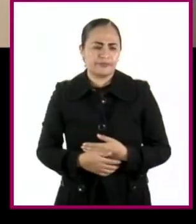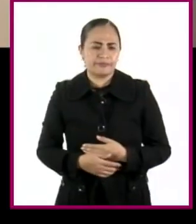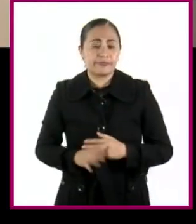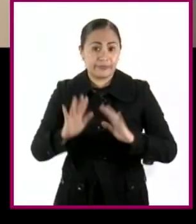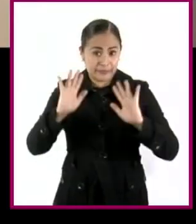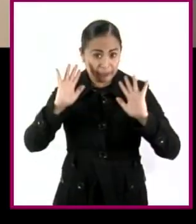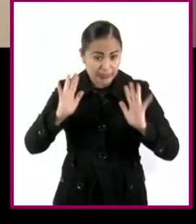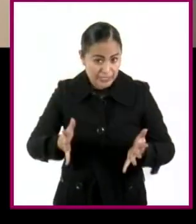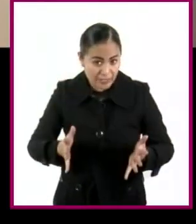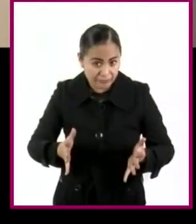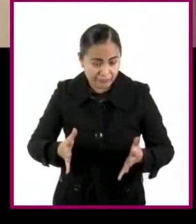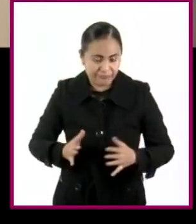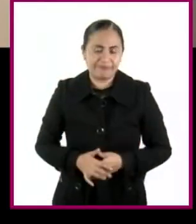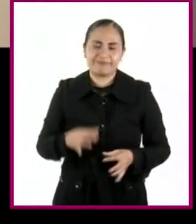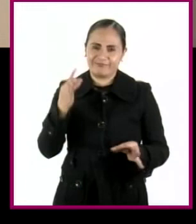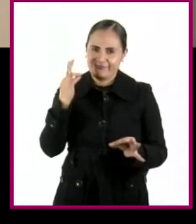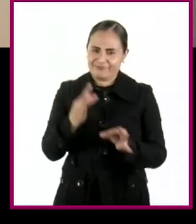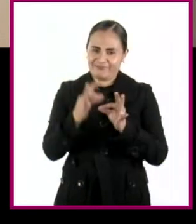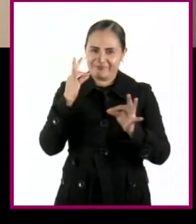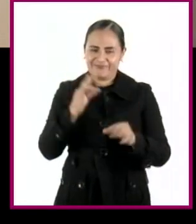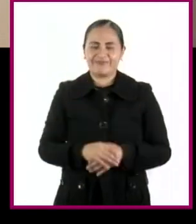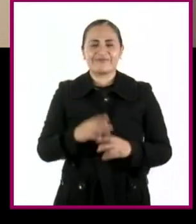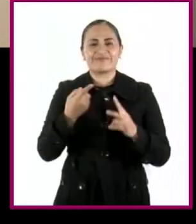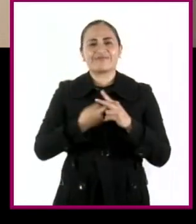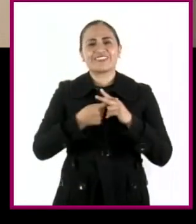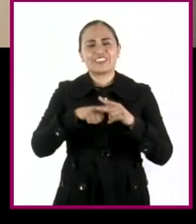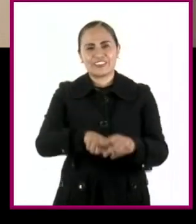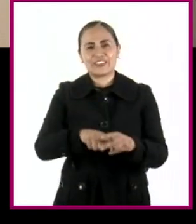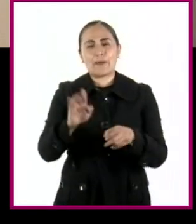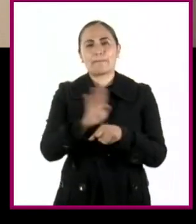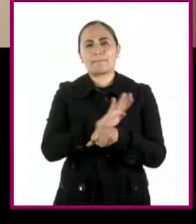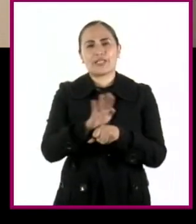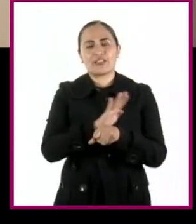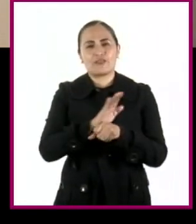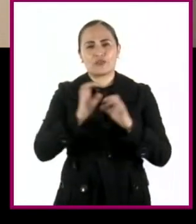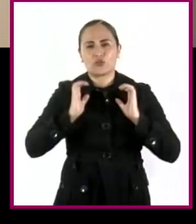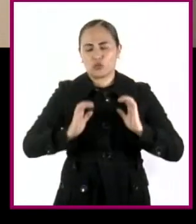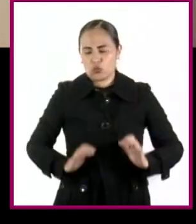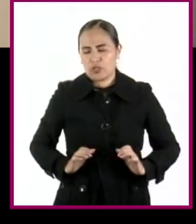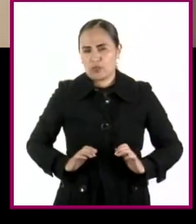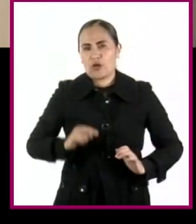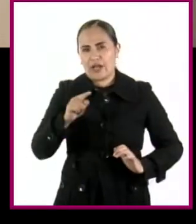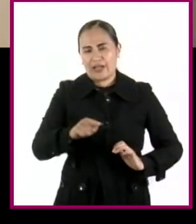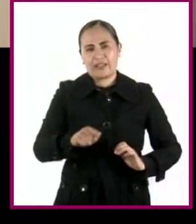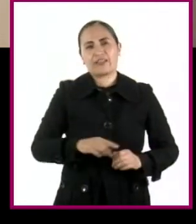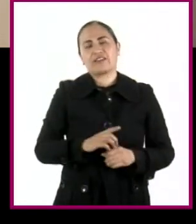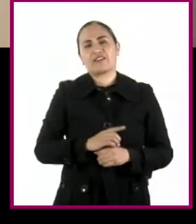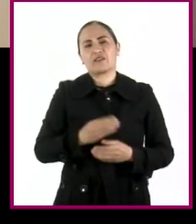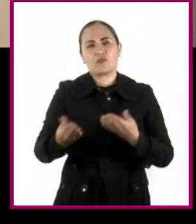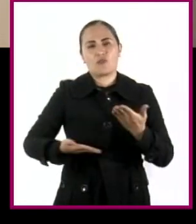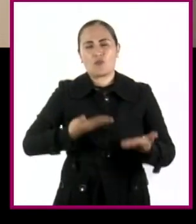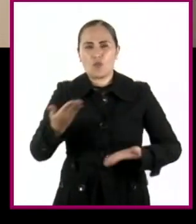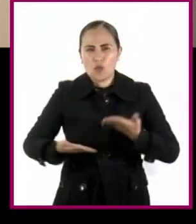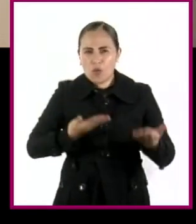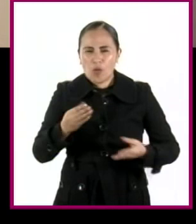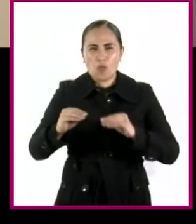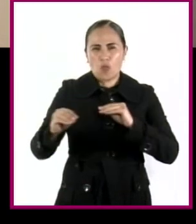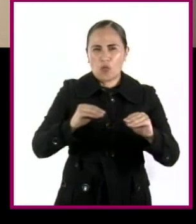Vientos huracanados, estamos listos. Comencemos con los beneficios físicos que nos brinda la danza-movimiento-terapia.